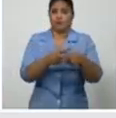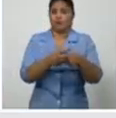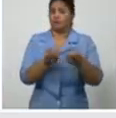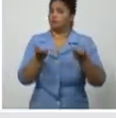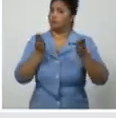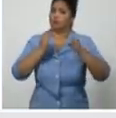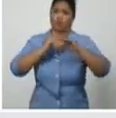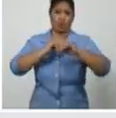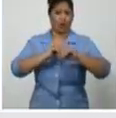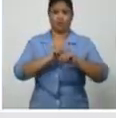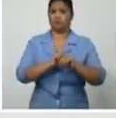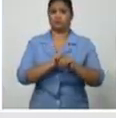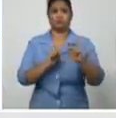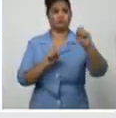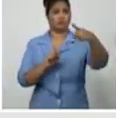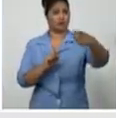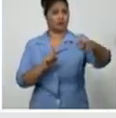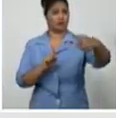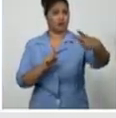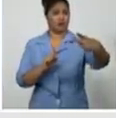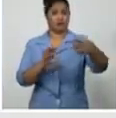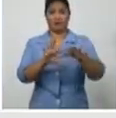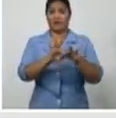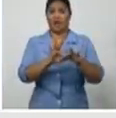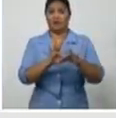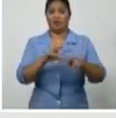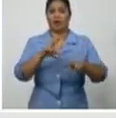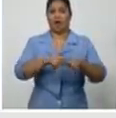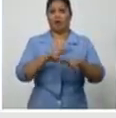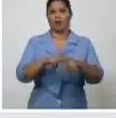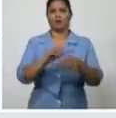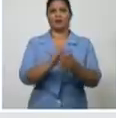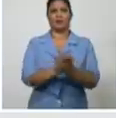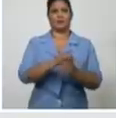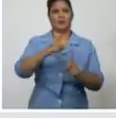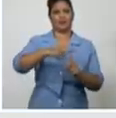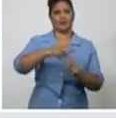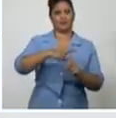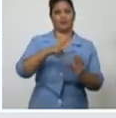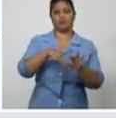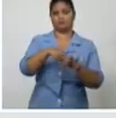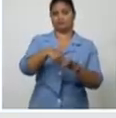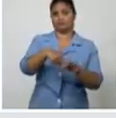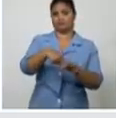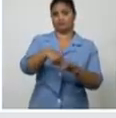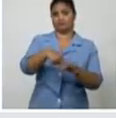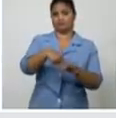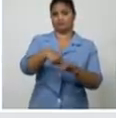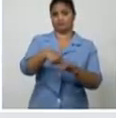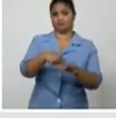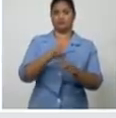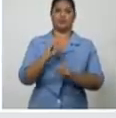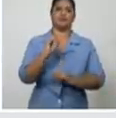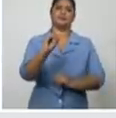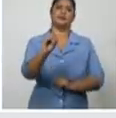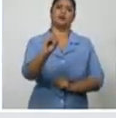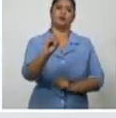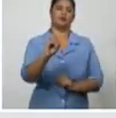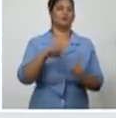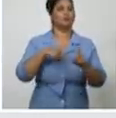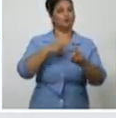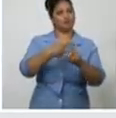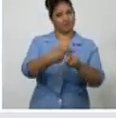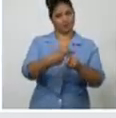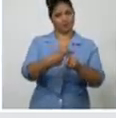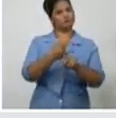y Matanzas. El municipio especial Isla de la Juventud nuevamente no diagnostica casos en